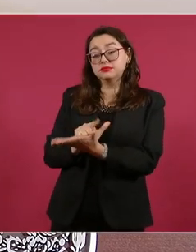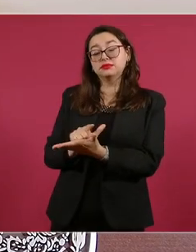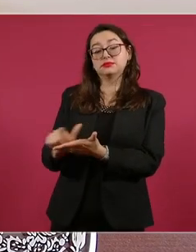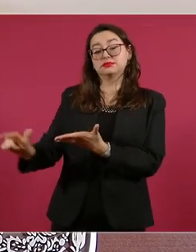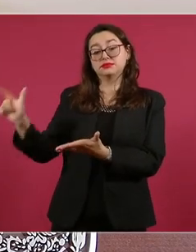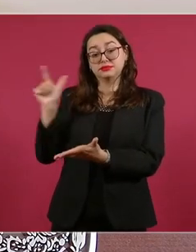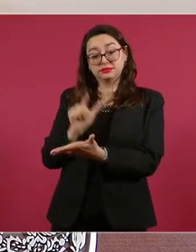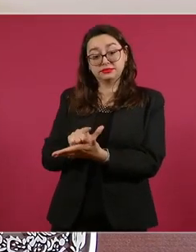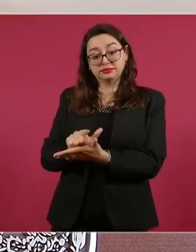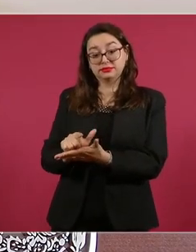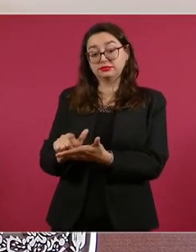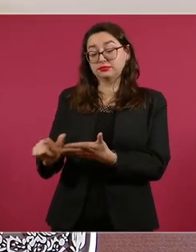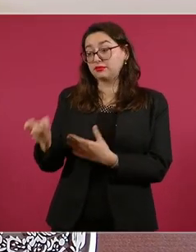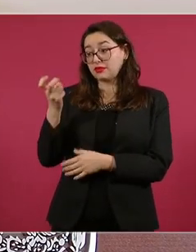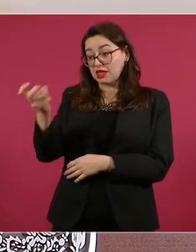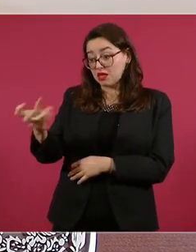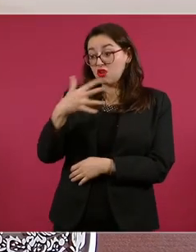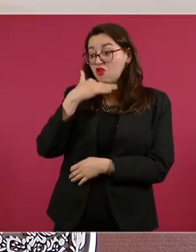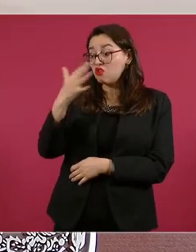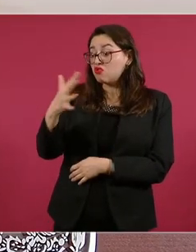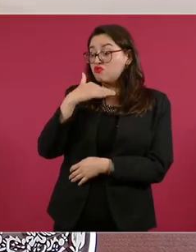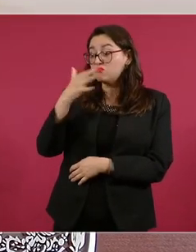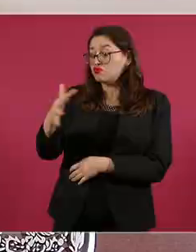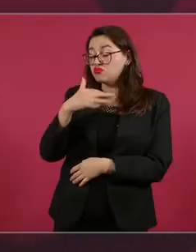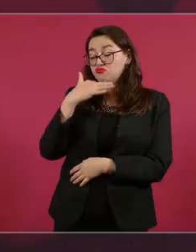porque esa corrupción no ayuda.